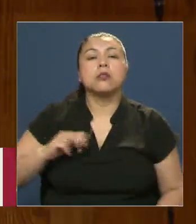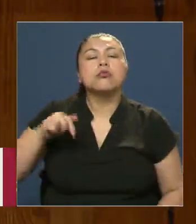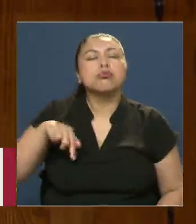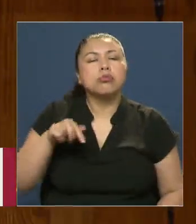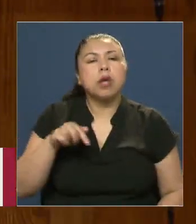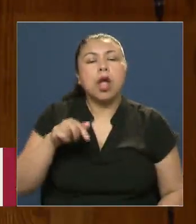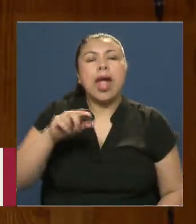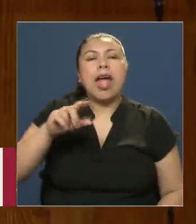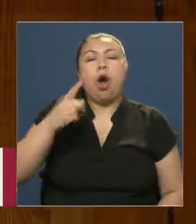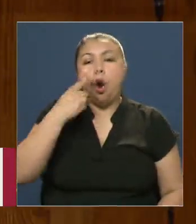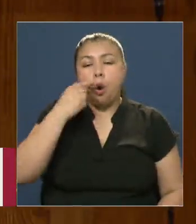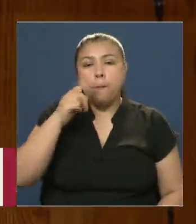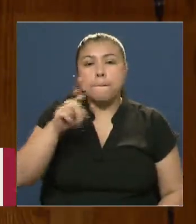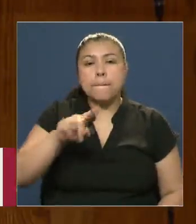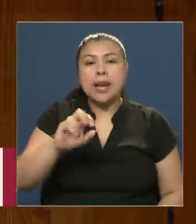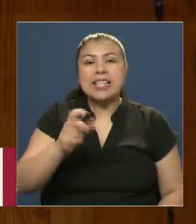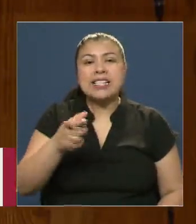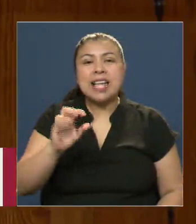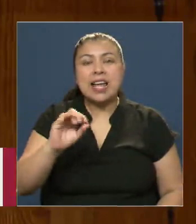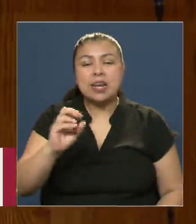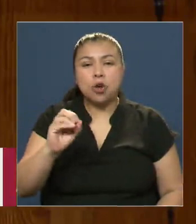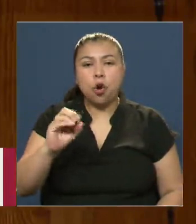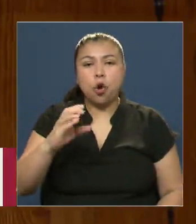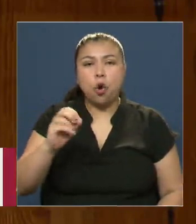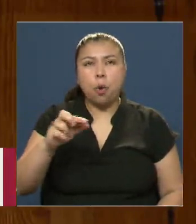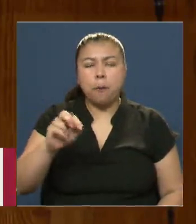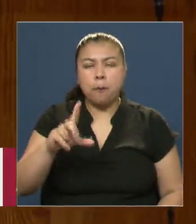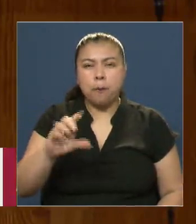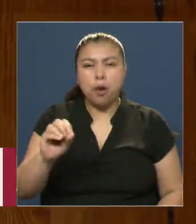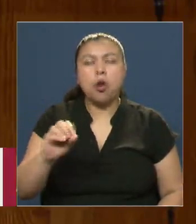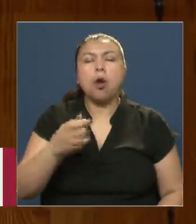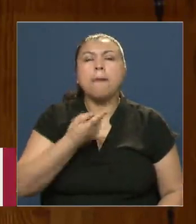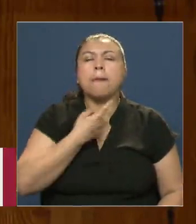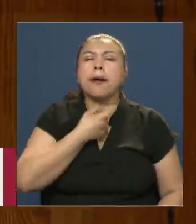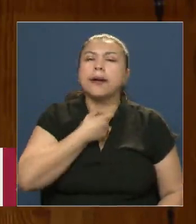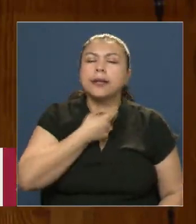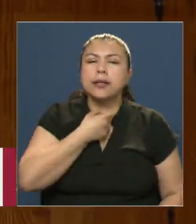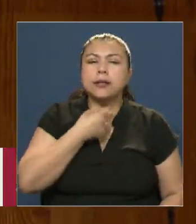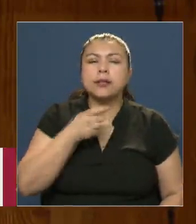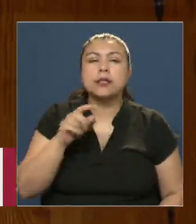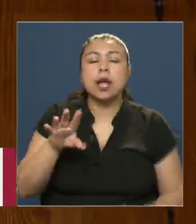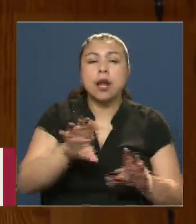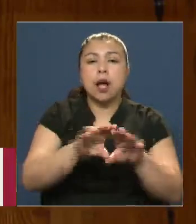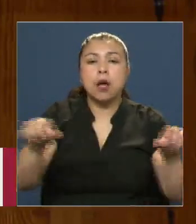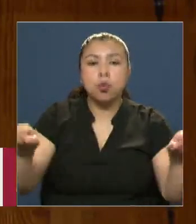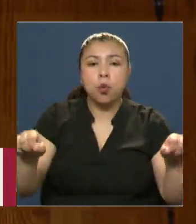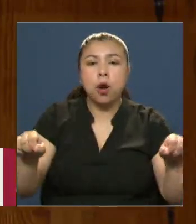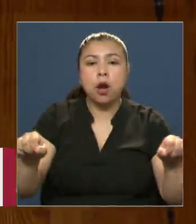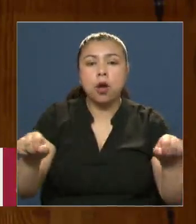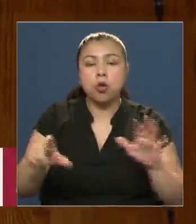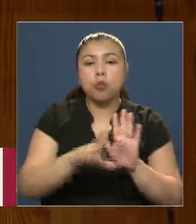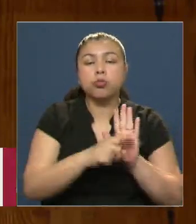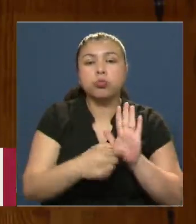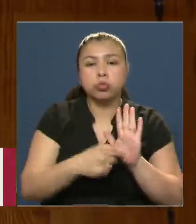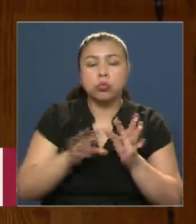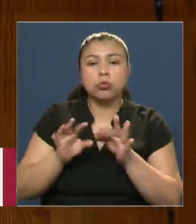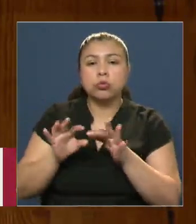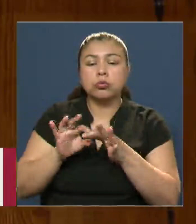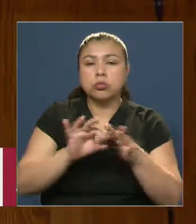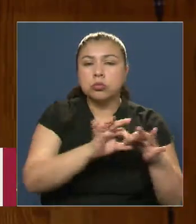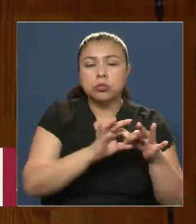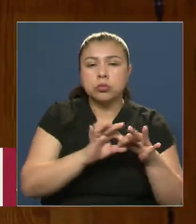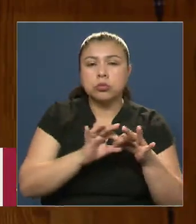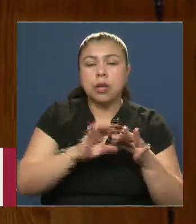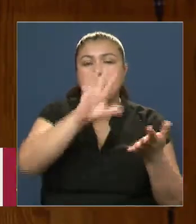Copello. La idea fundamental de la iniciativa es establecer las garantías a través de un acuerdo jurídicamente vinculante entre los